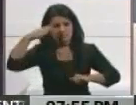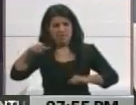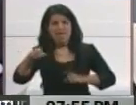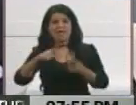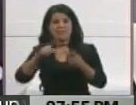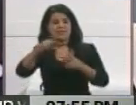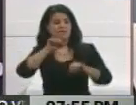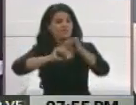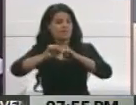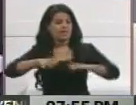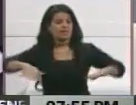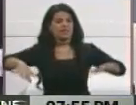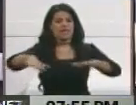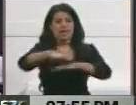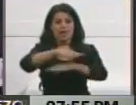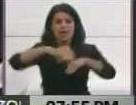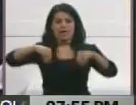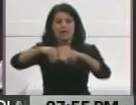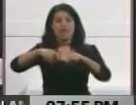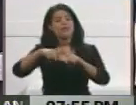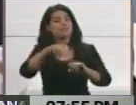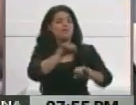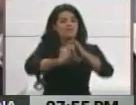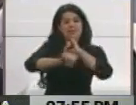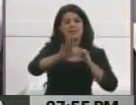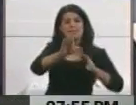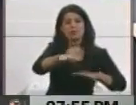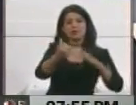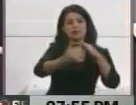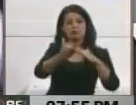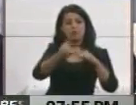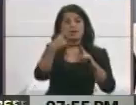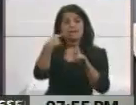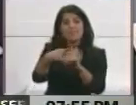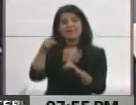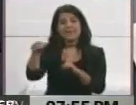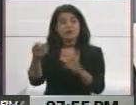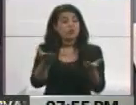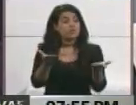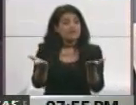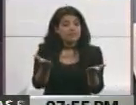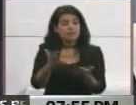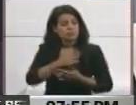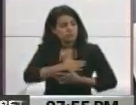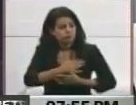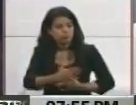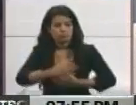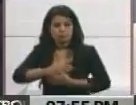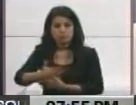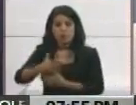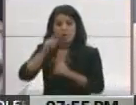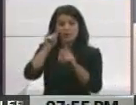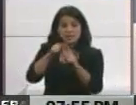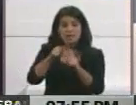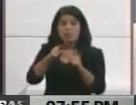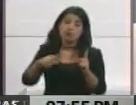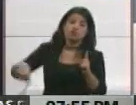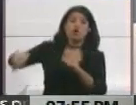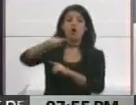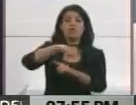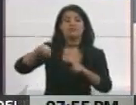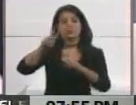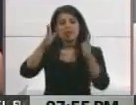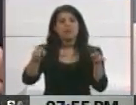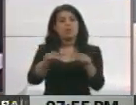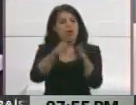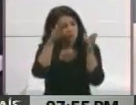territorio de defender nuestras instituciones y de servir de tal manera que lo sea para todo el país